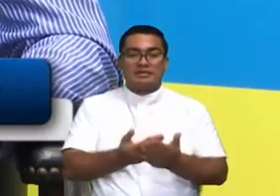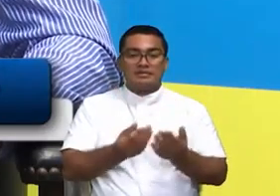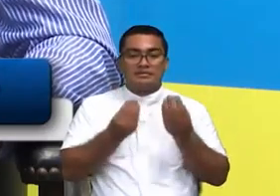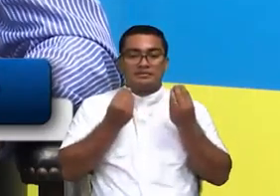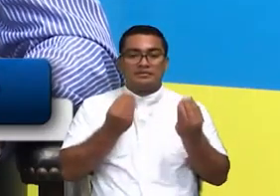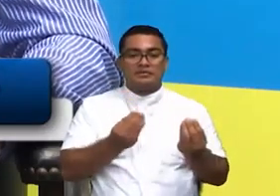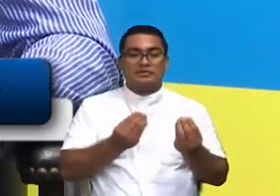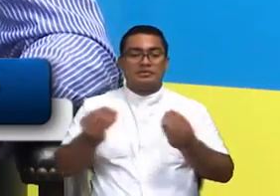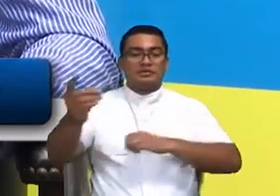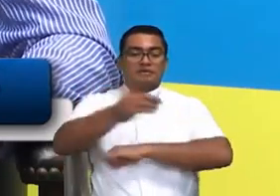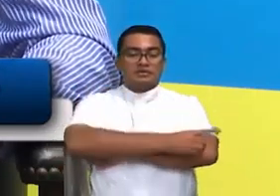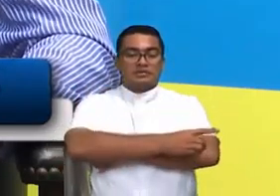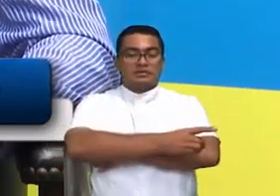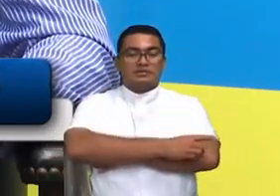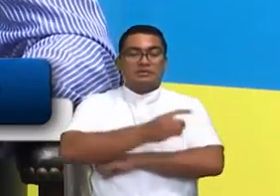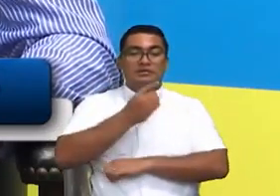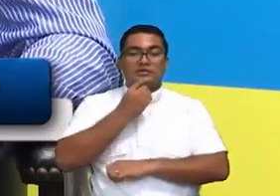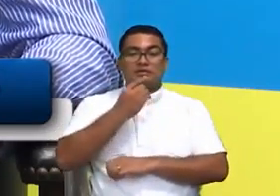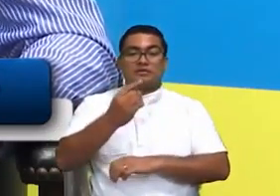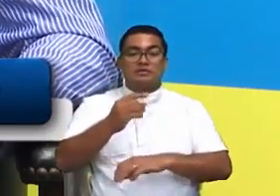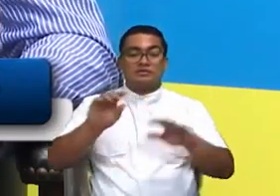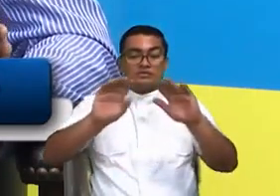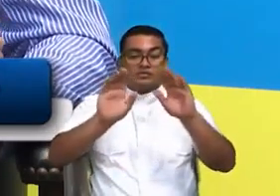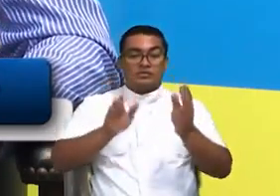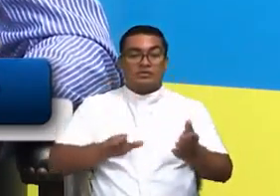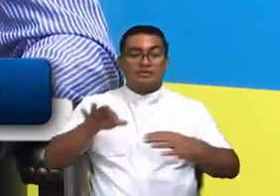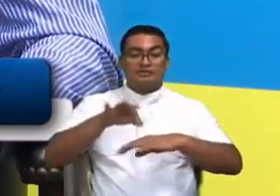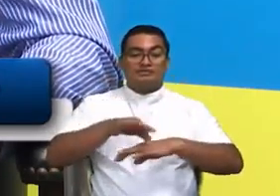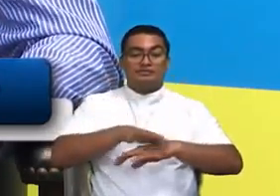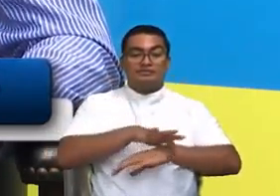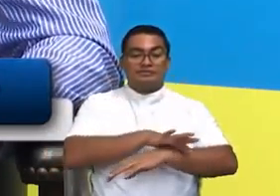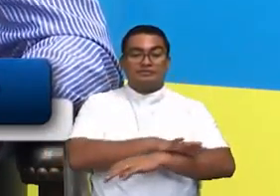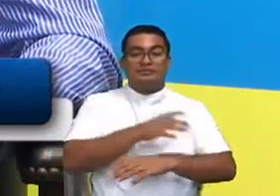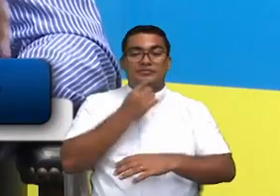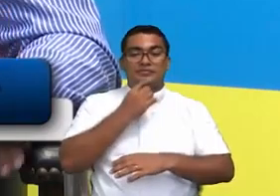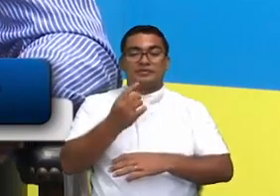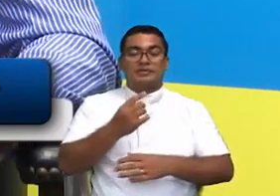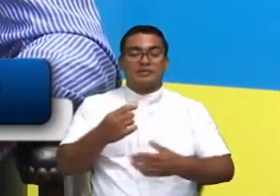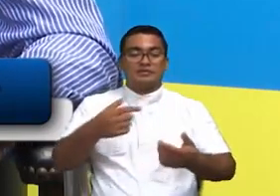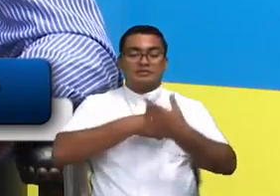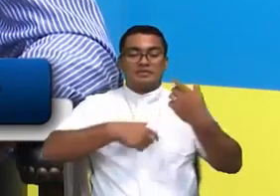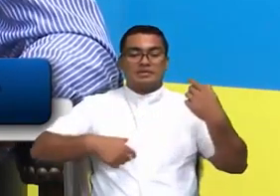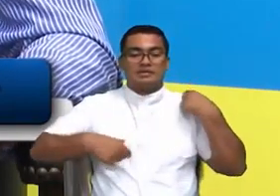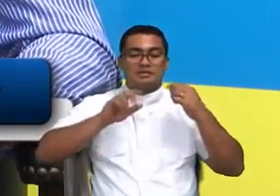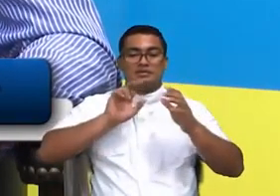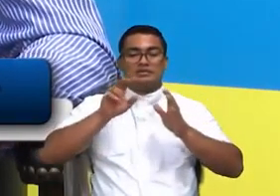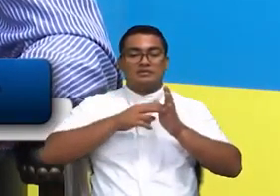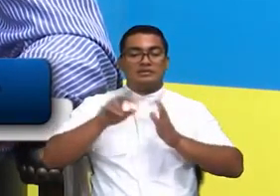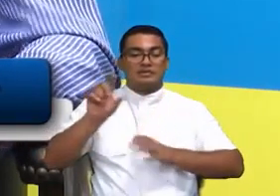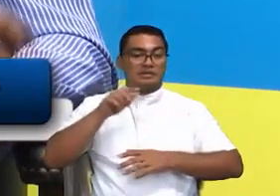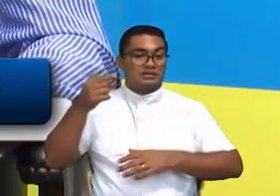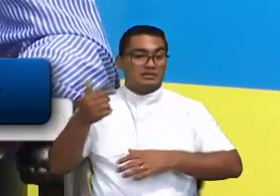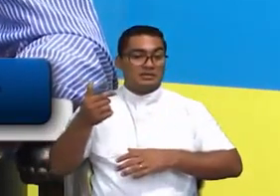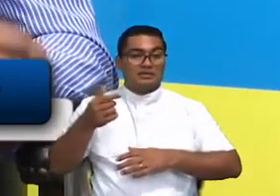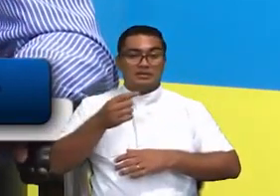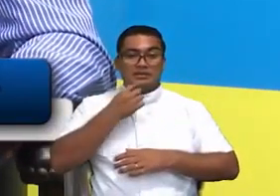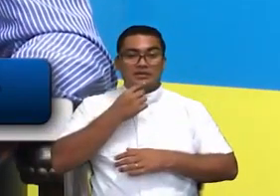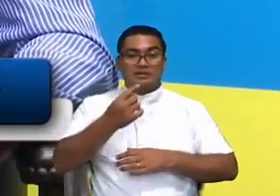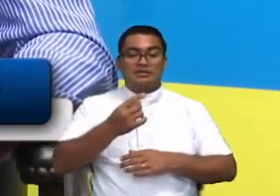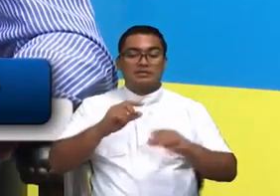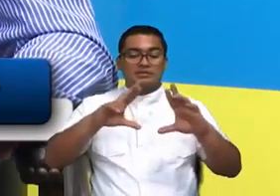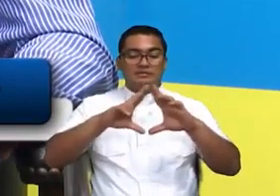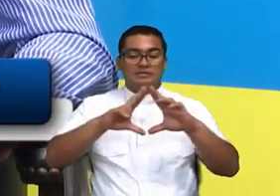a que el comandante Daniel Ortega y la compañera Rosario Murillo retornaron al poder en el año 2007, es que nuestro país ya